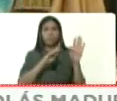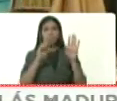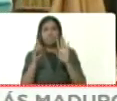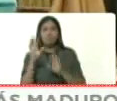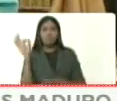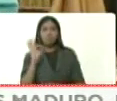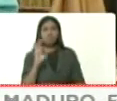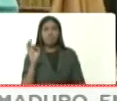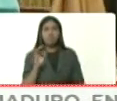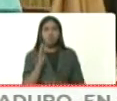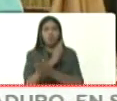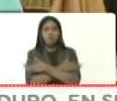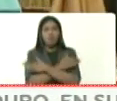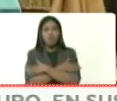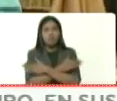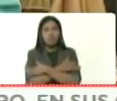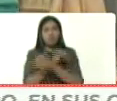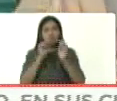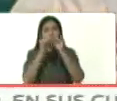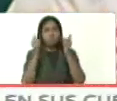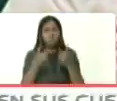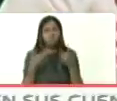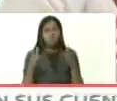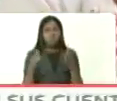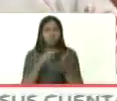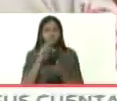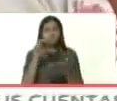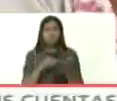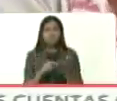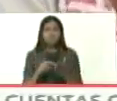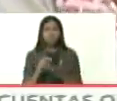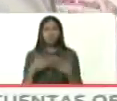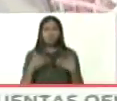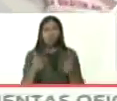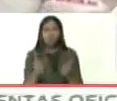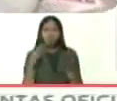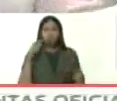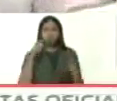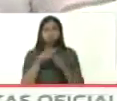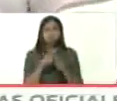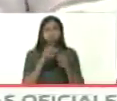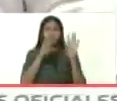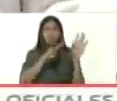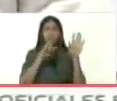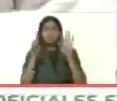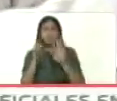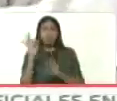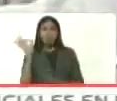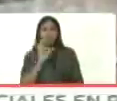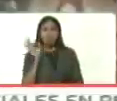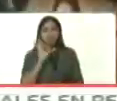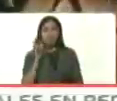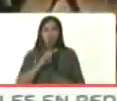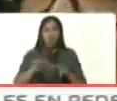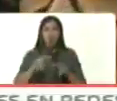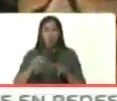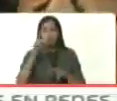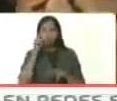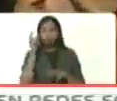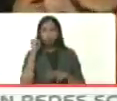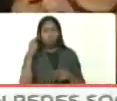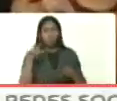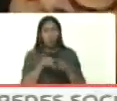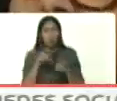96%, felicito al Sistema Público Nacional de Salud por esta meta, 96% de los niños y niñas.